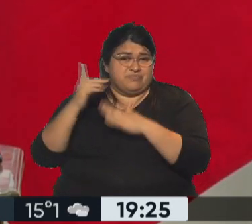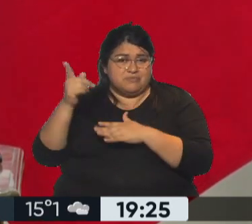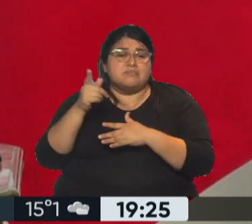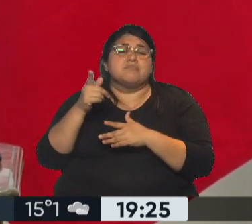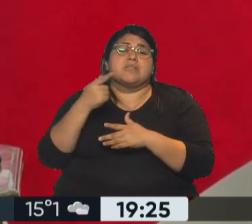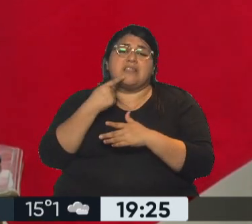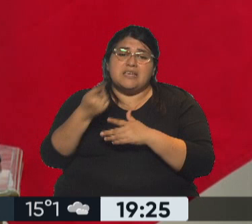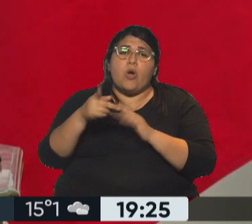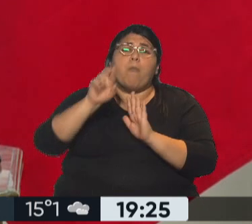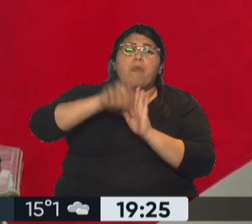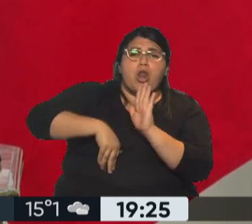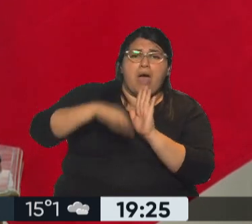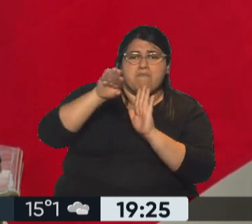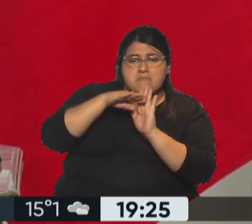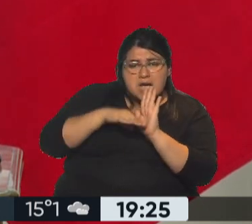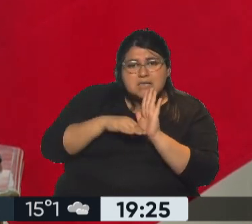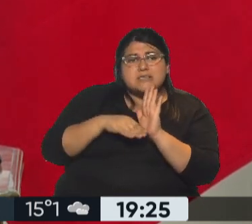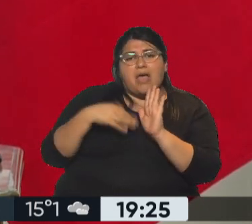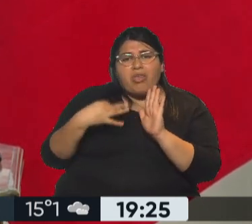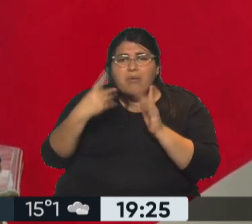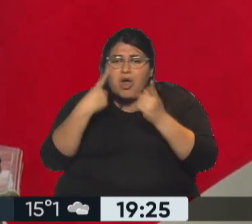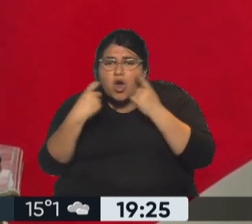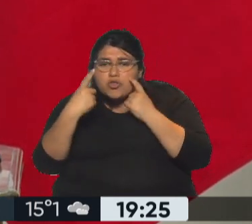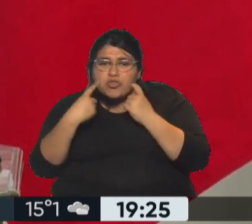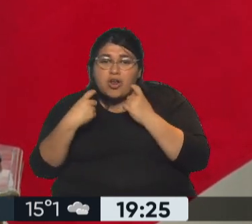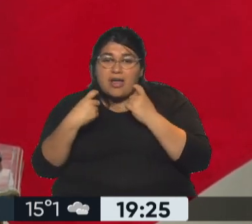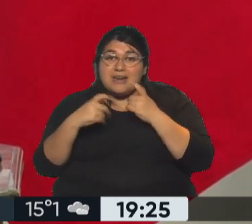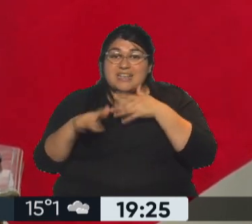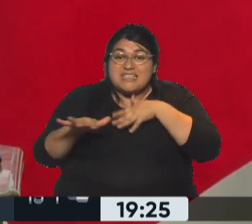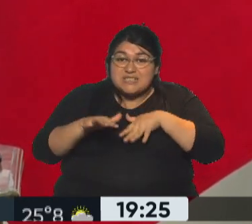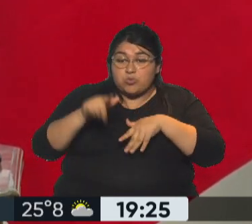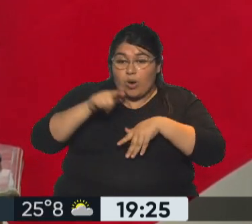los programas sean revisados a partir de lo que ha ocurrido